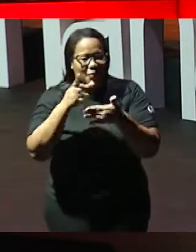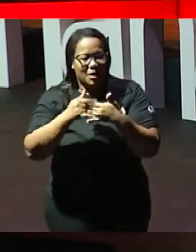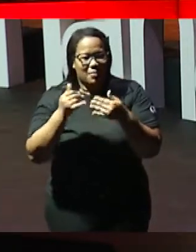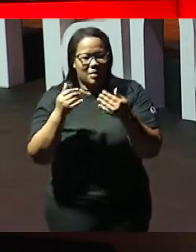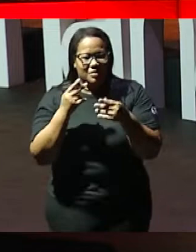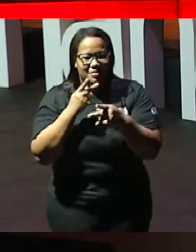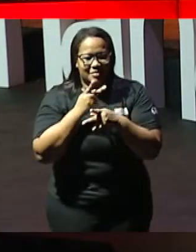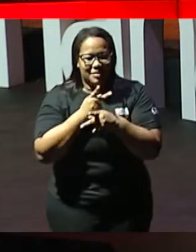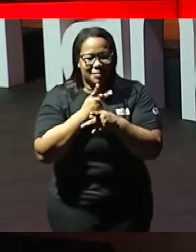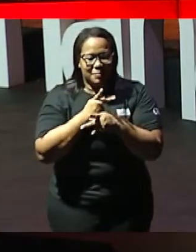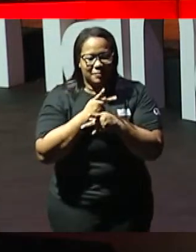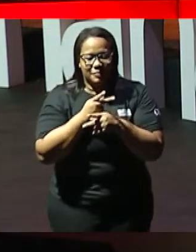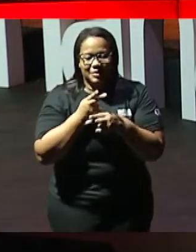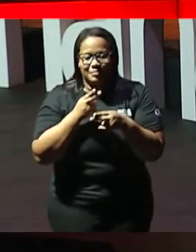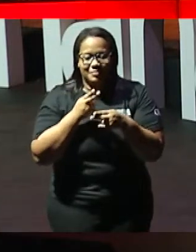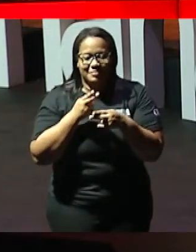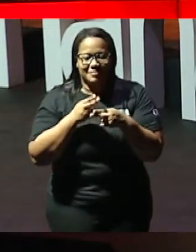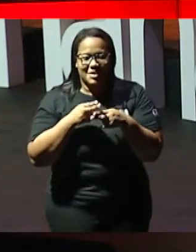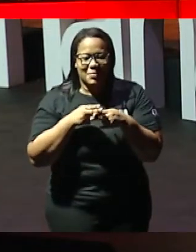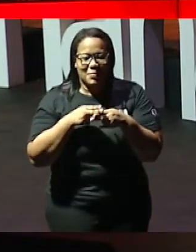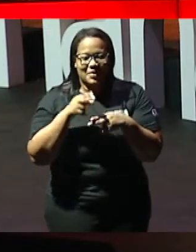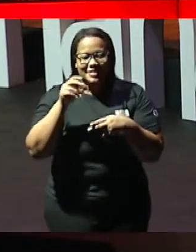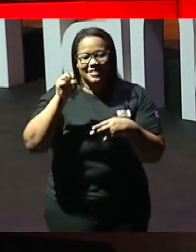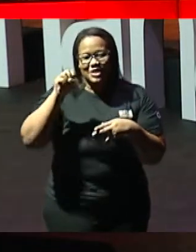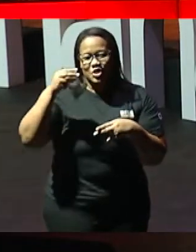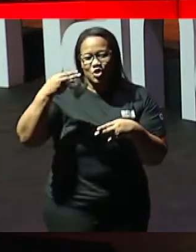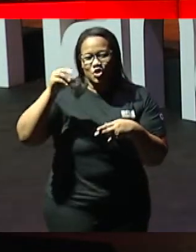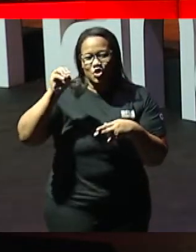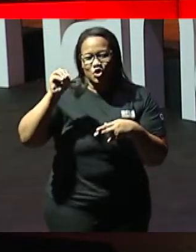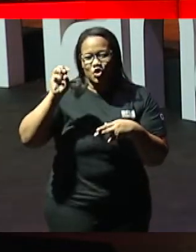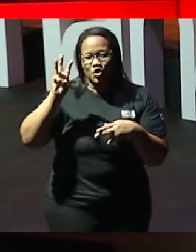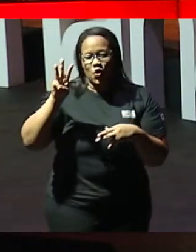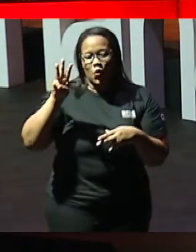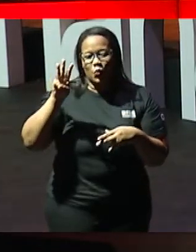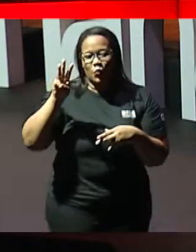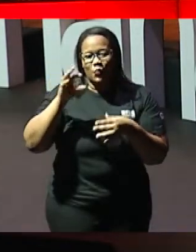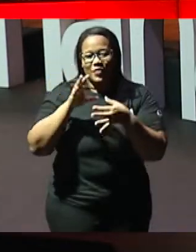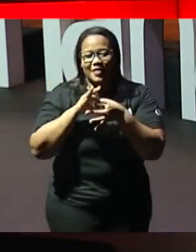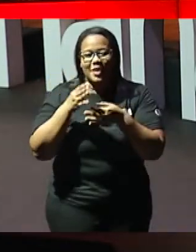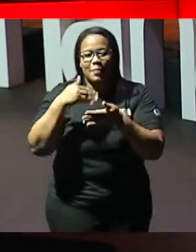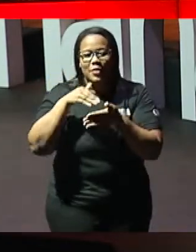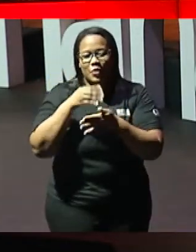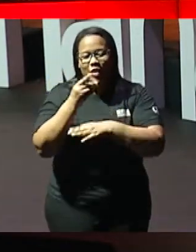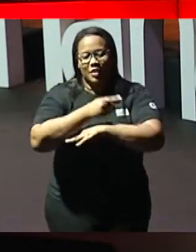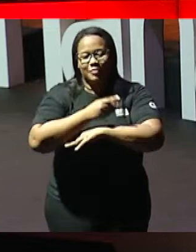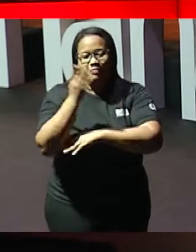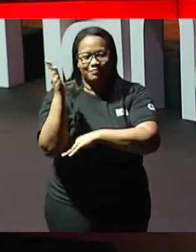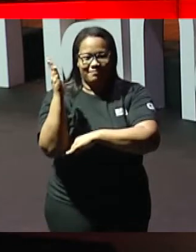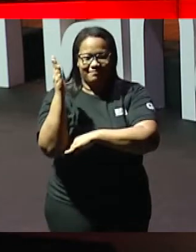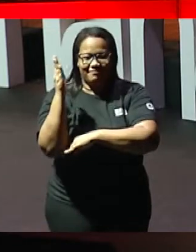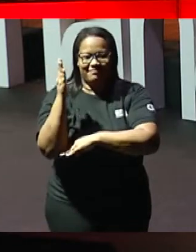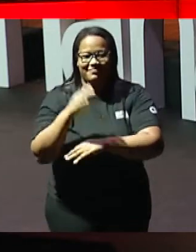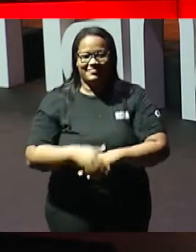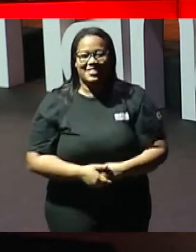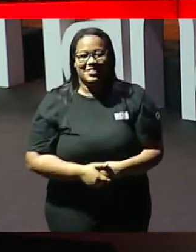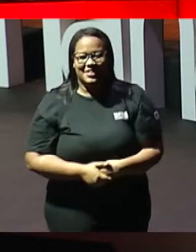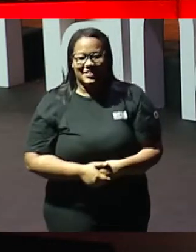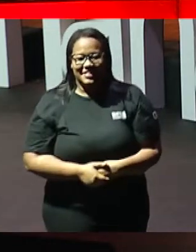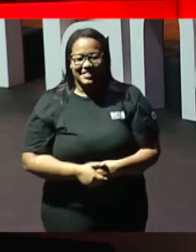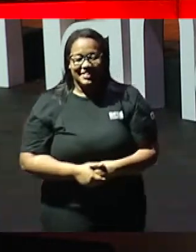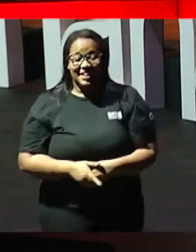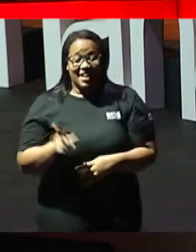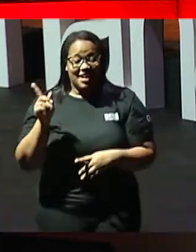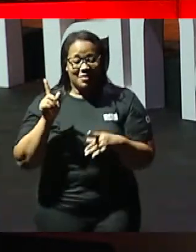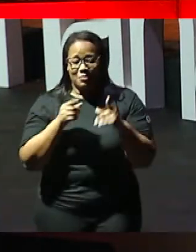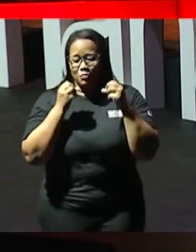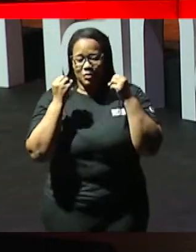programa en esa época más importante de los 80 y los 90 y ahí van todas las figuras más importantes de hecho